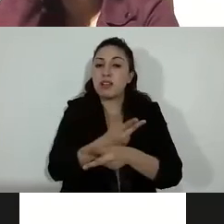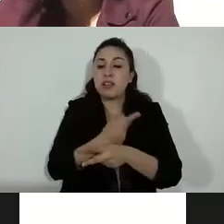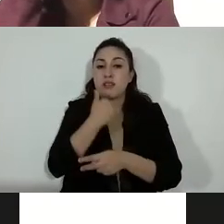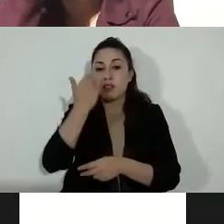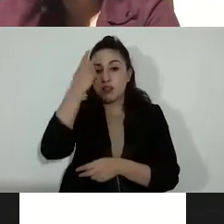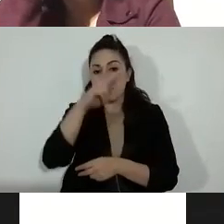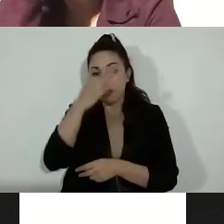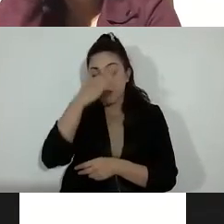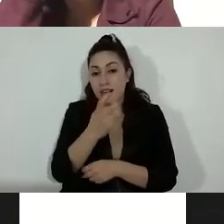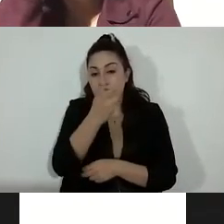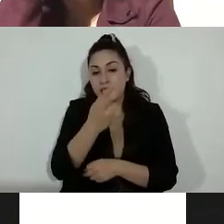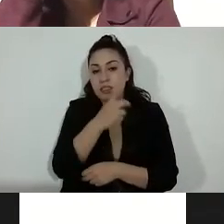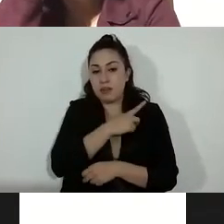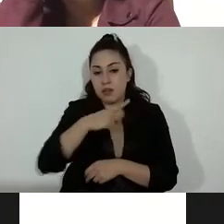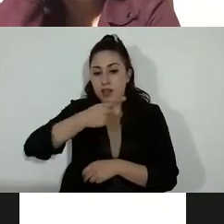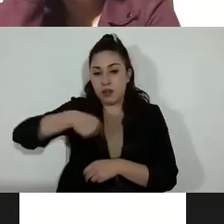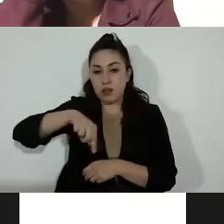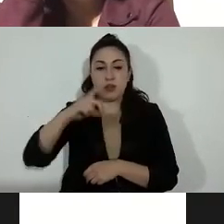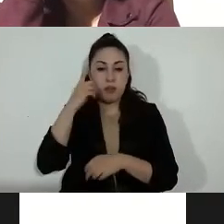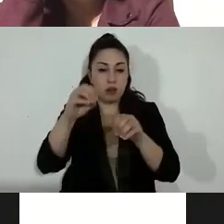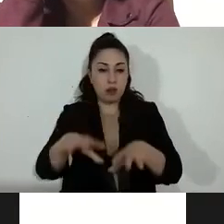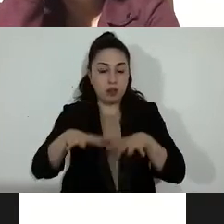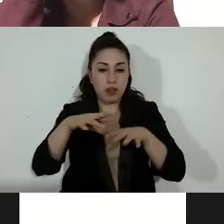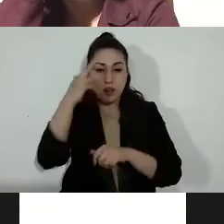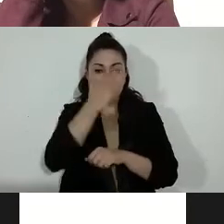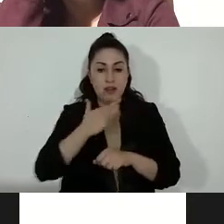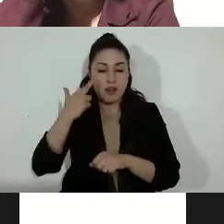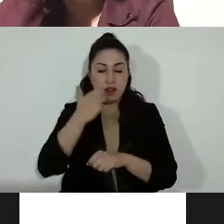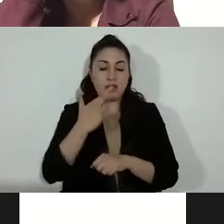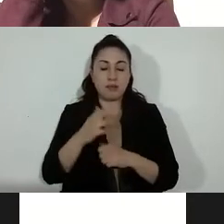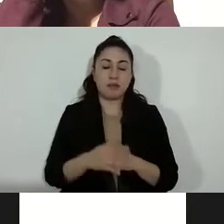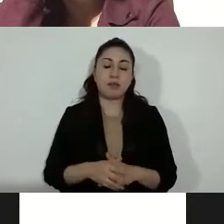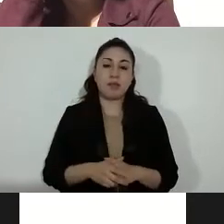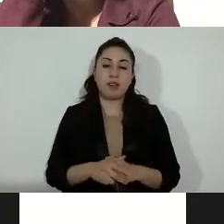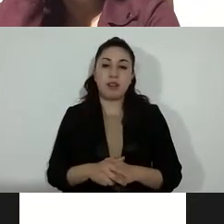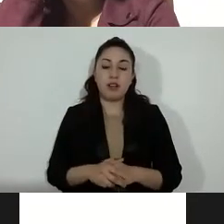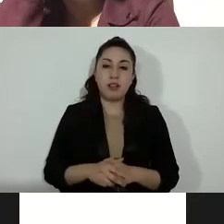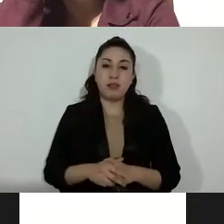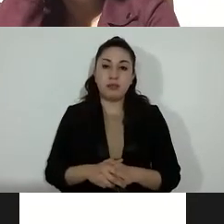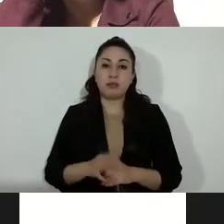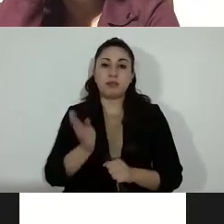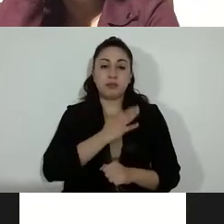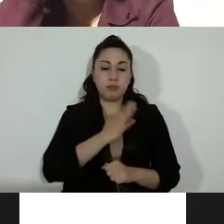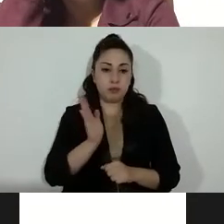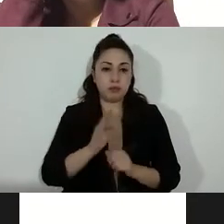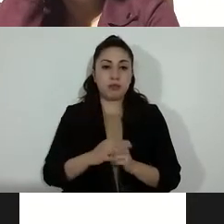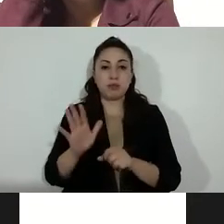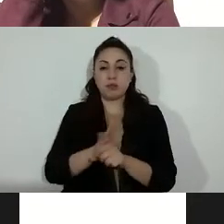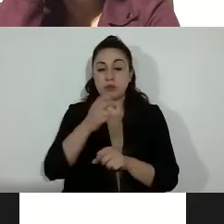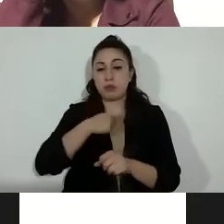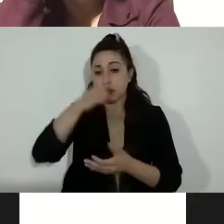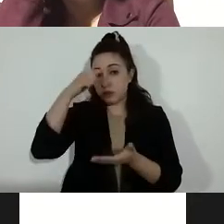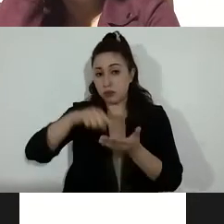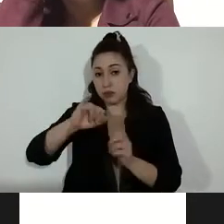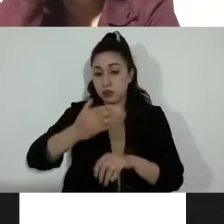que tiene a bien revisar esta Secretaría de Administración y Finanzas. Entonces, en ese sentido, para nosotros es de altísima relevancia,